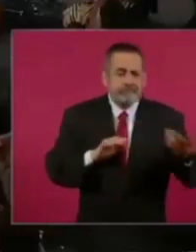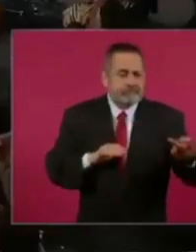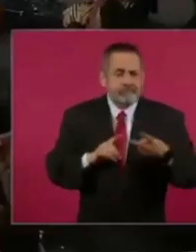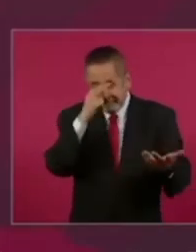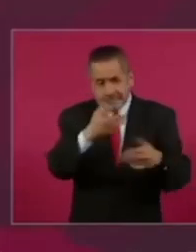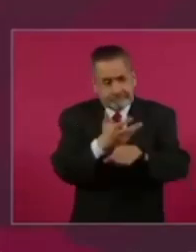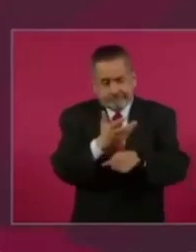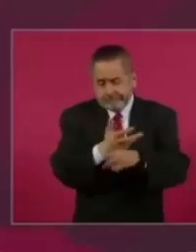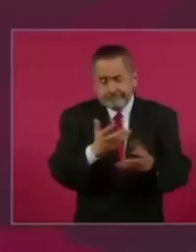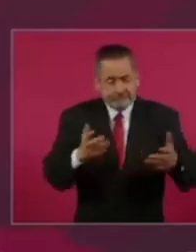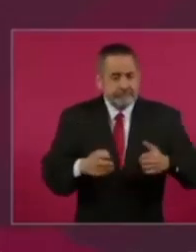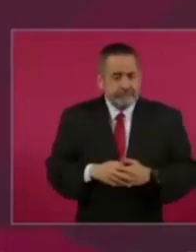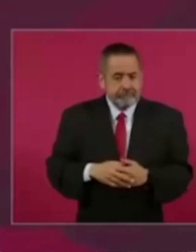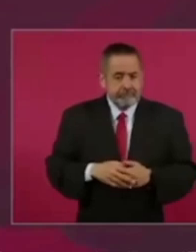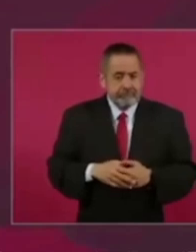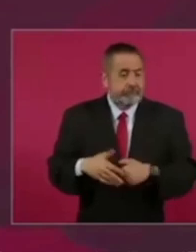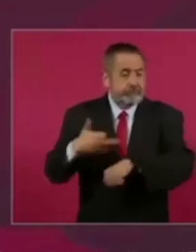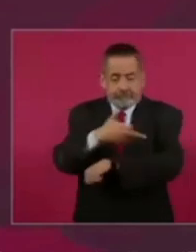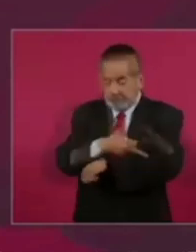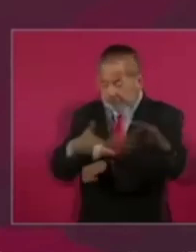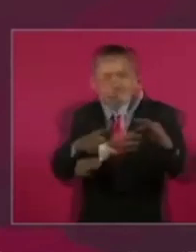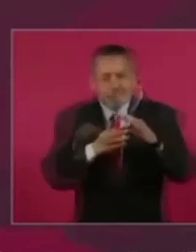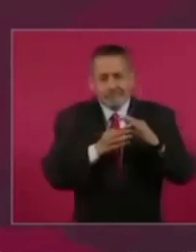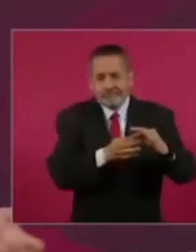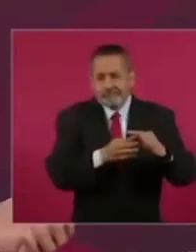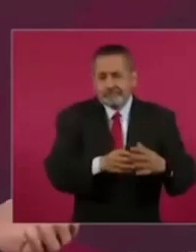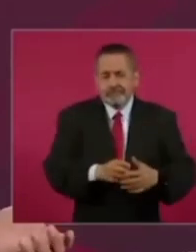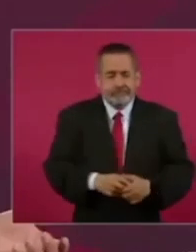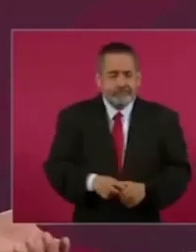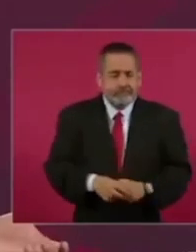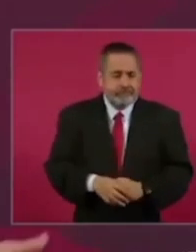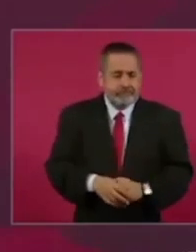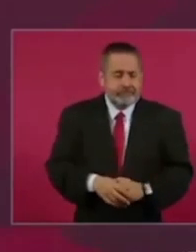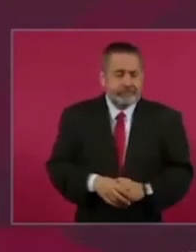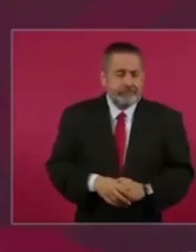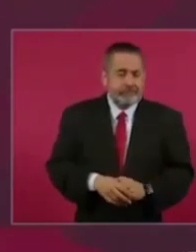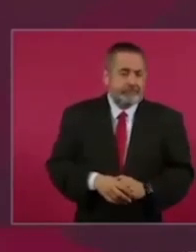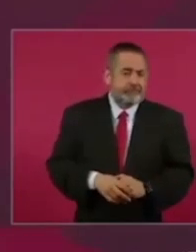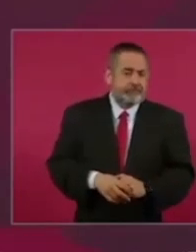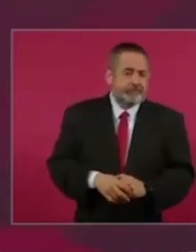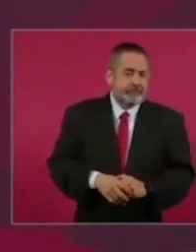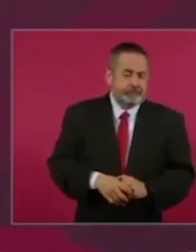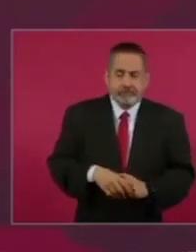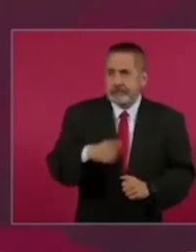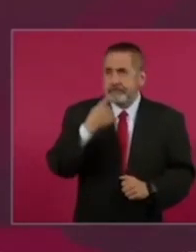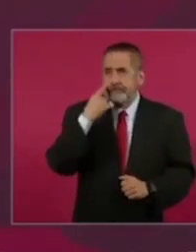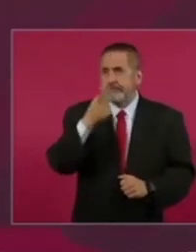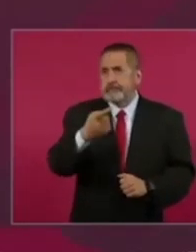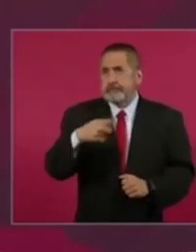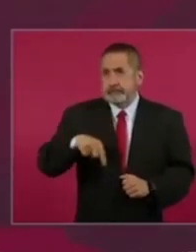relaciones de amistad, relaciones familiares? Nada más este año